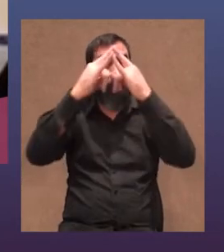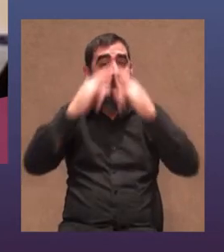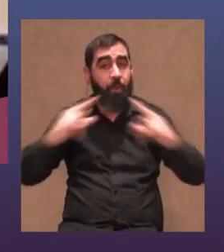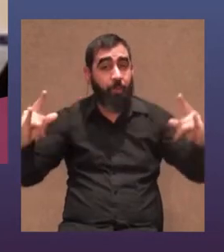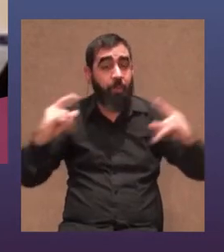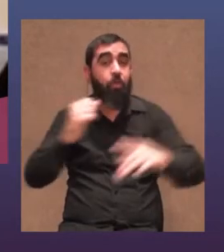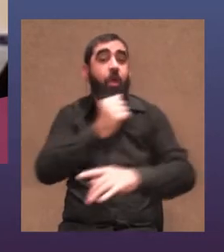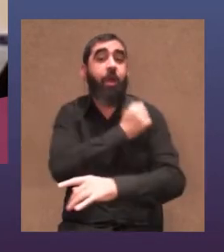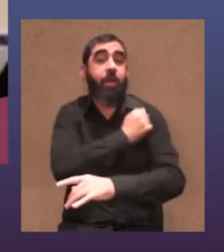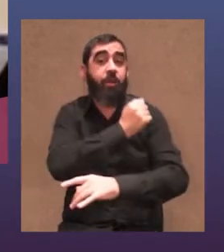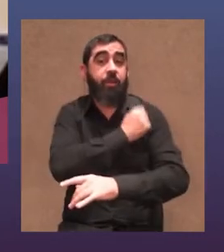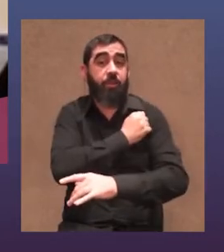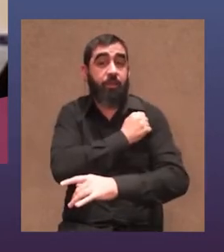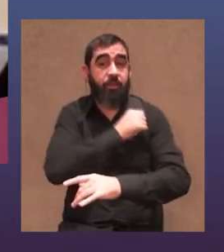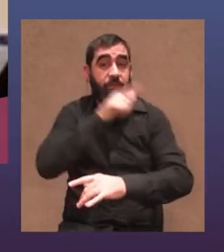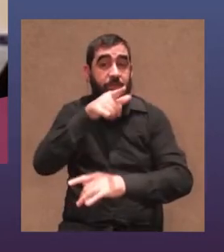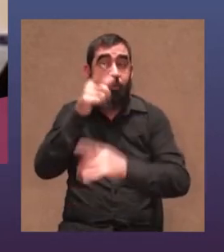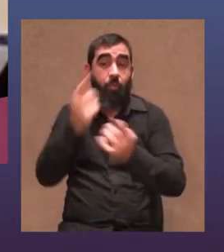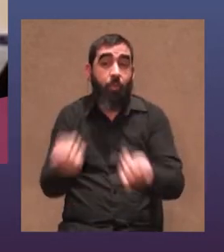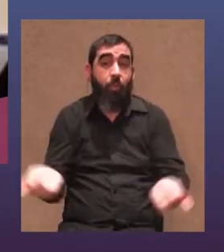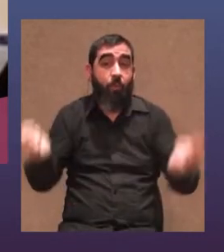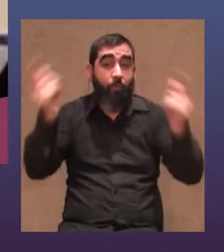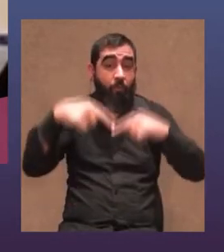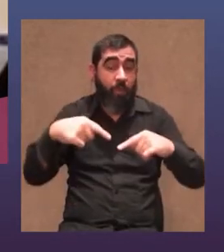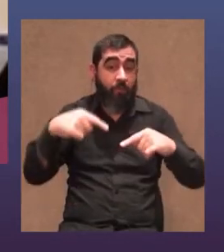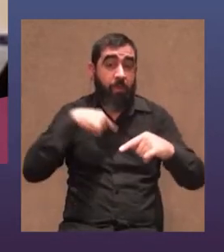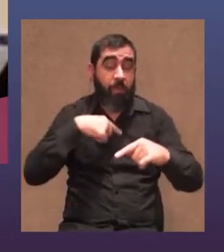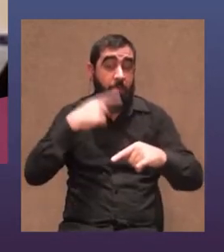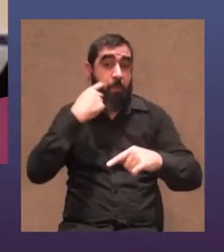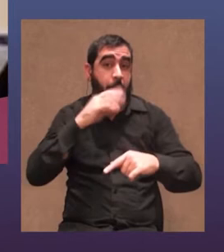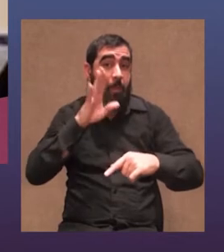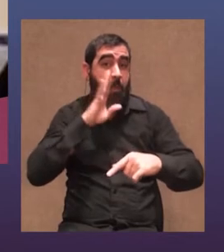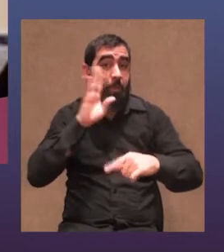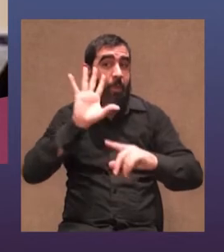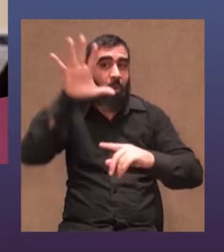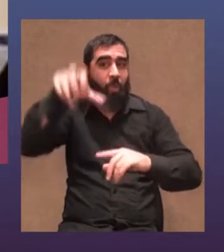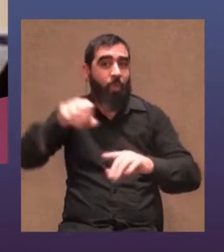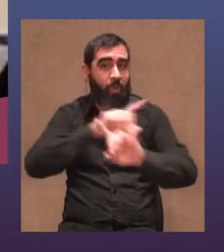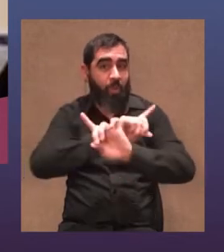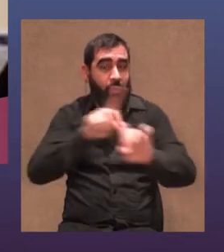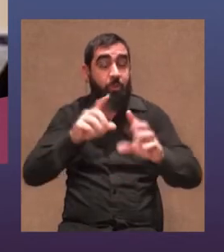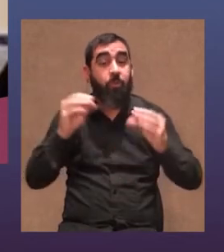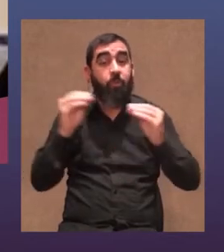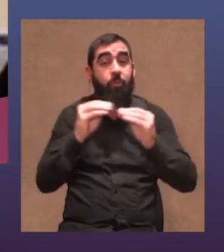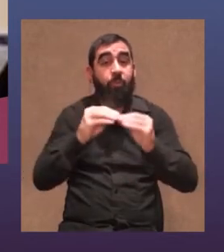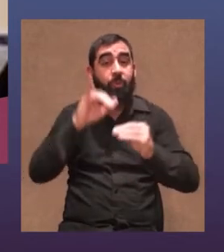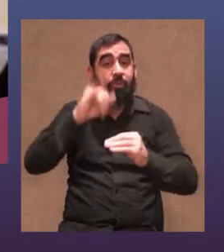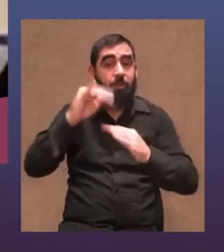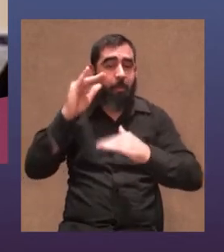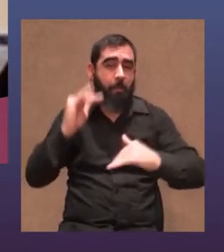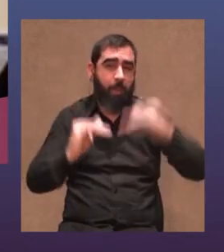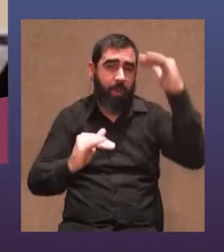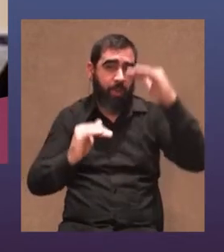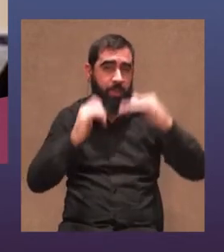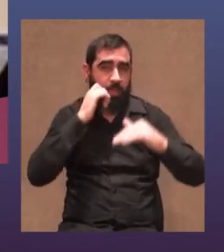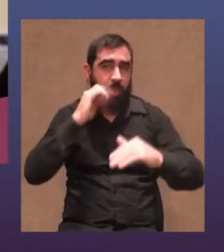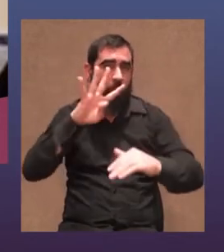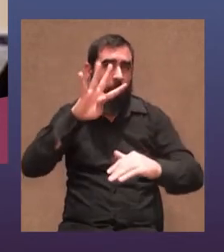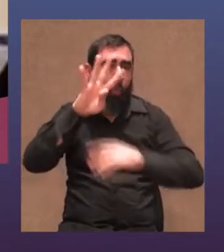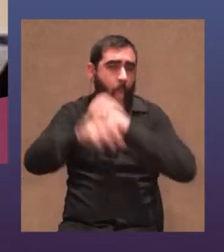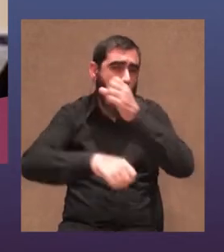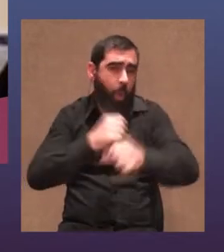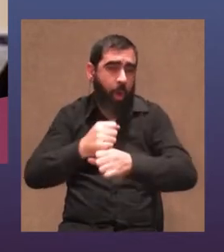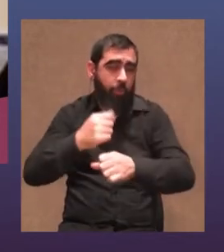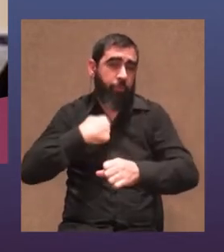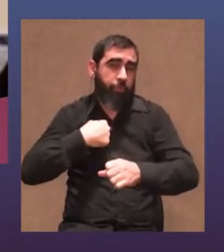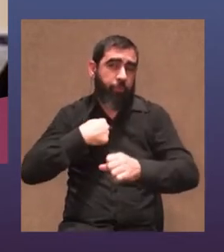Artigas. Cuando volvimos, mis padres no habían llegado a buscarme y había un compañero que sería más grande, tenía 4 años, supongo que él